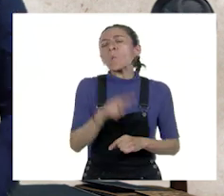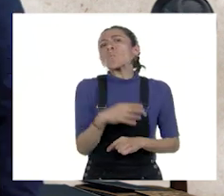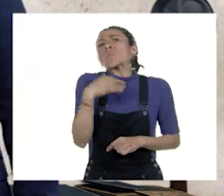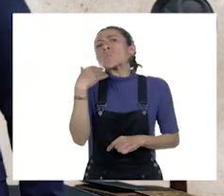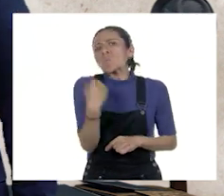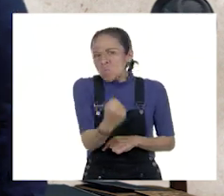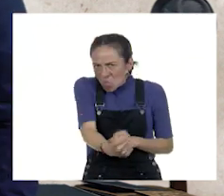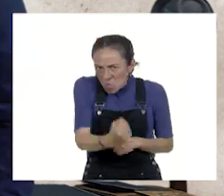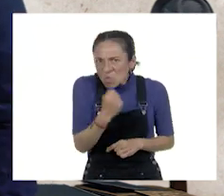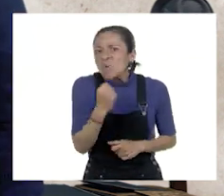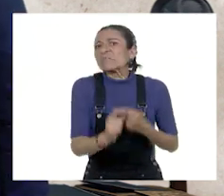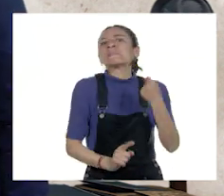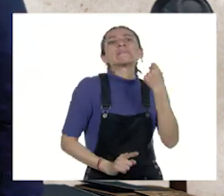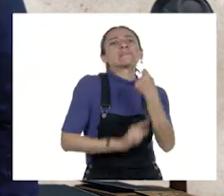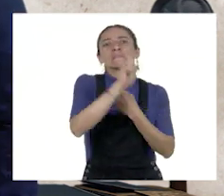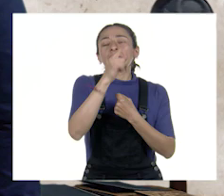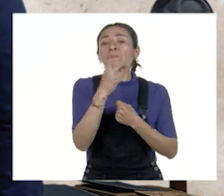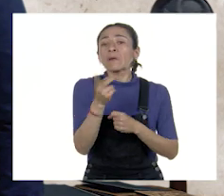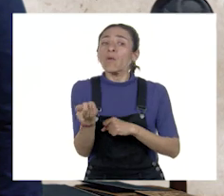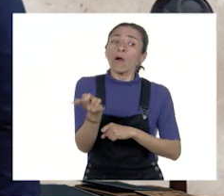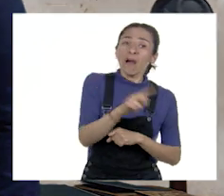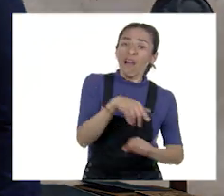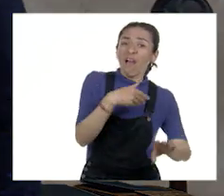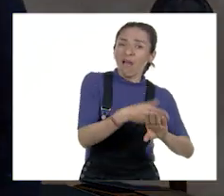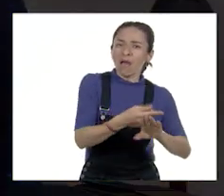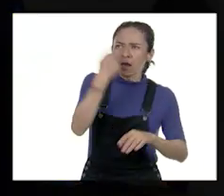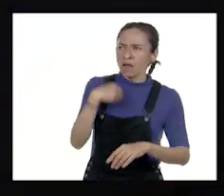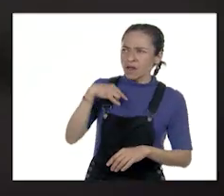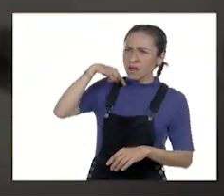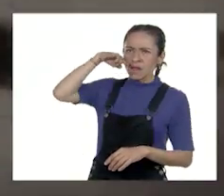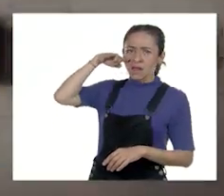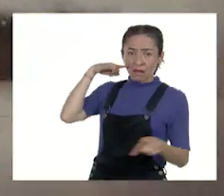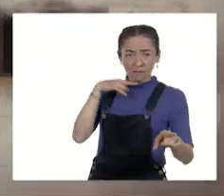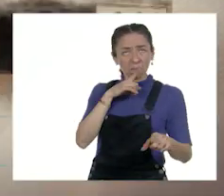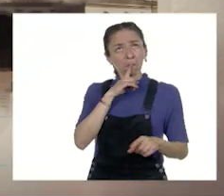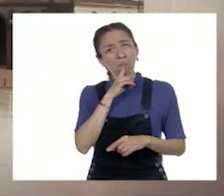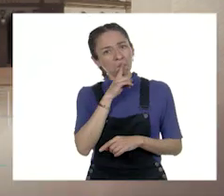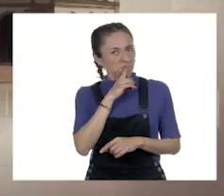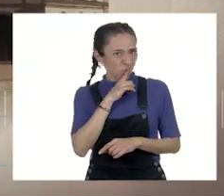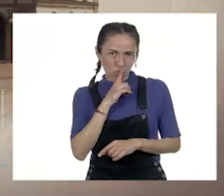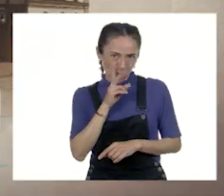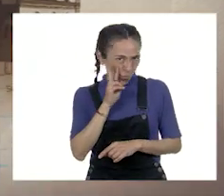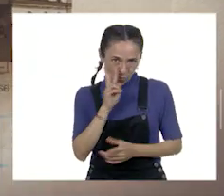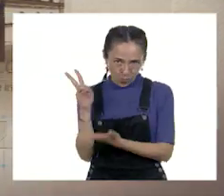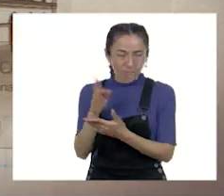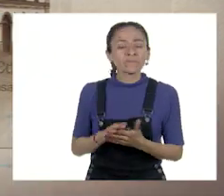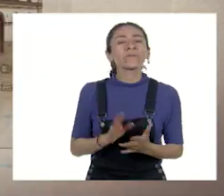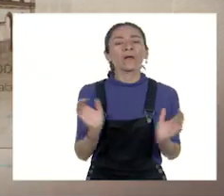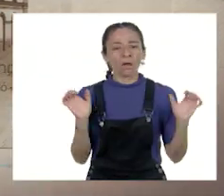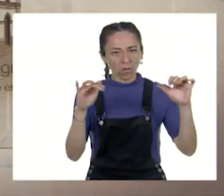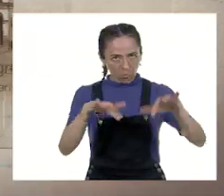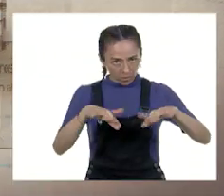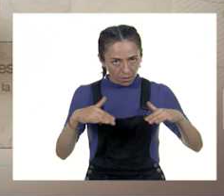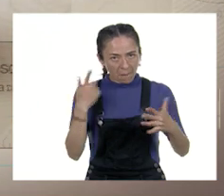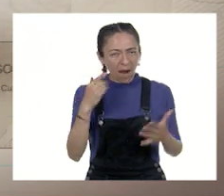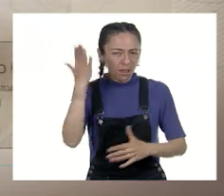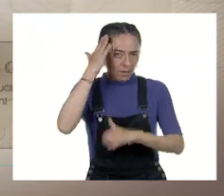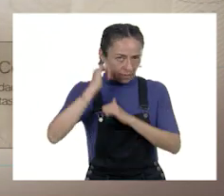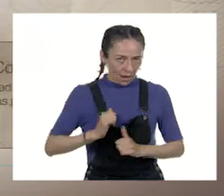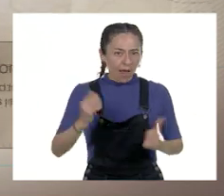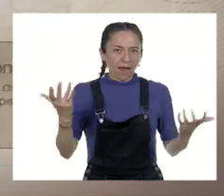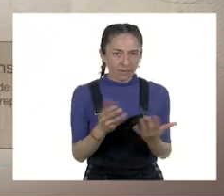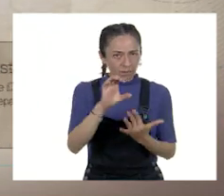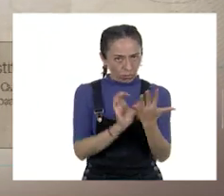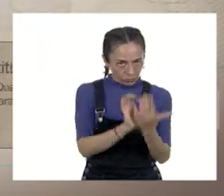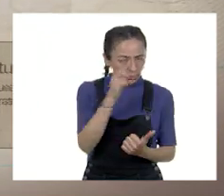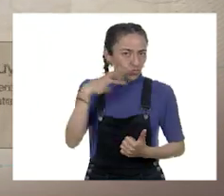aludidos, porque tampoco eran peritas en dulce. El Congreso Constituyente se instaló en la ciudad de Querétaro y